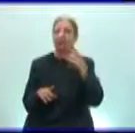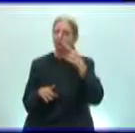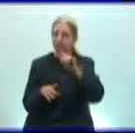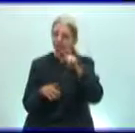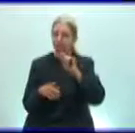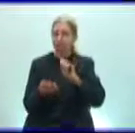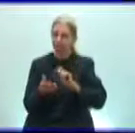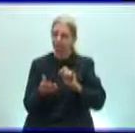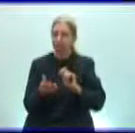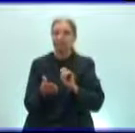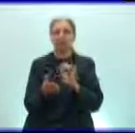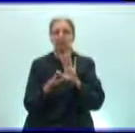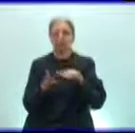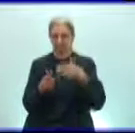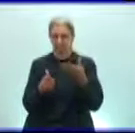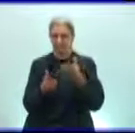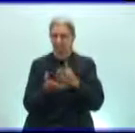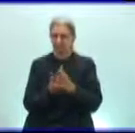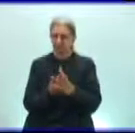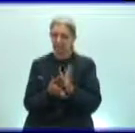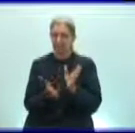arreglar. Continuamos.